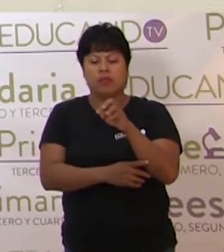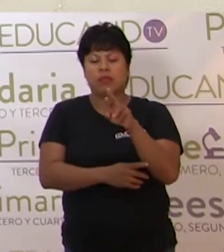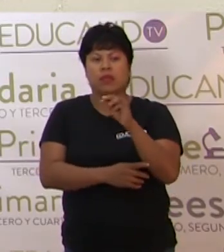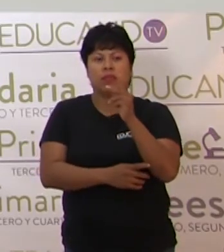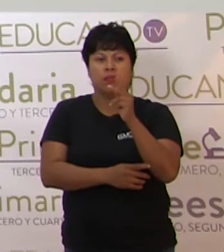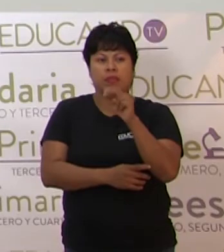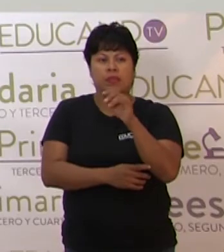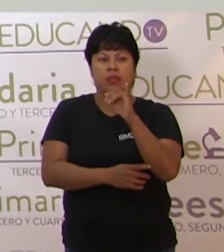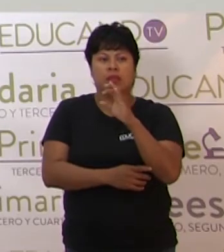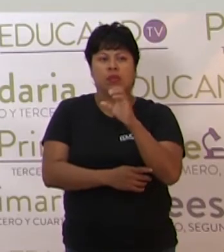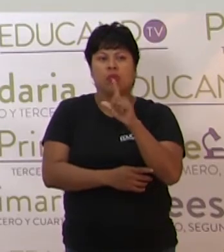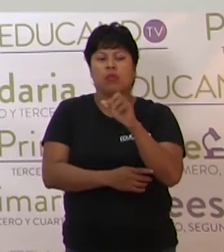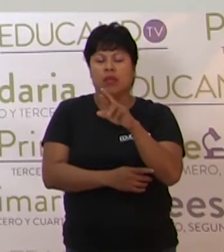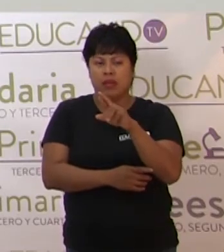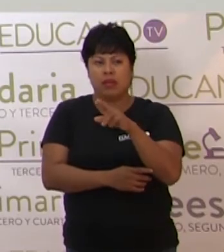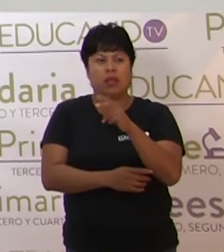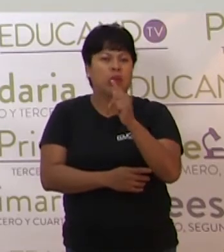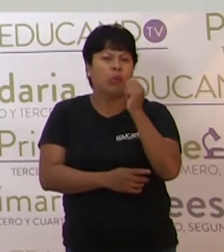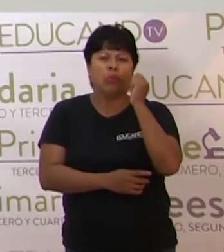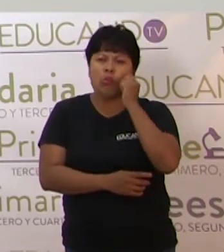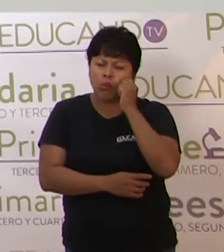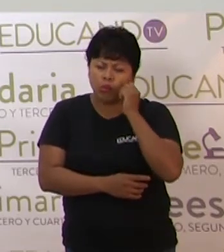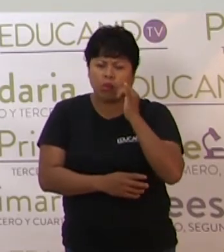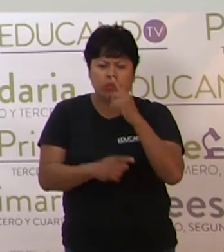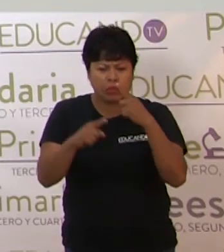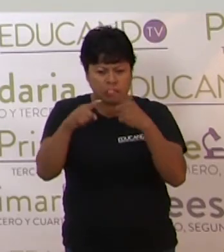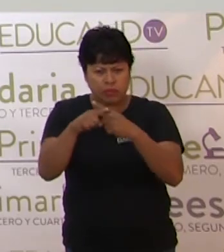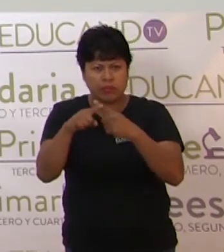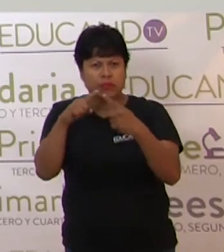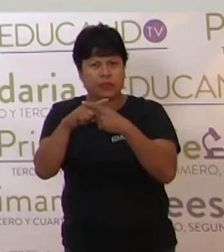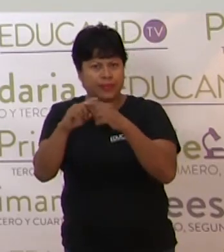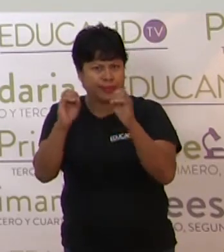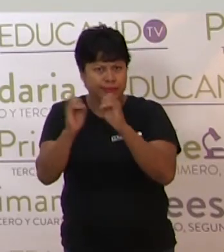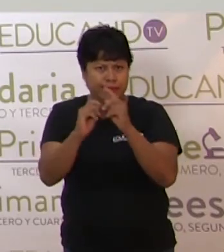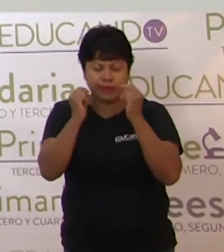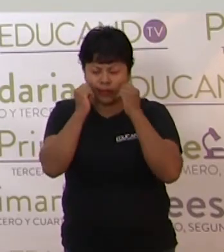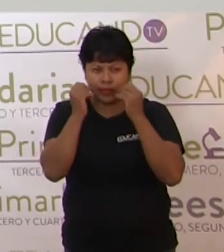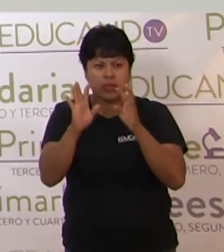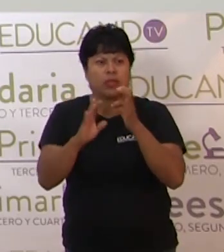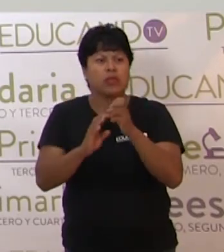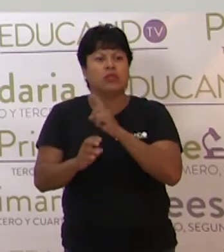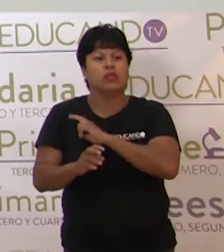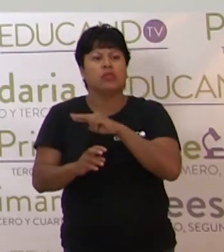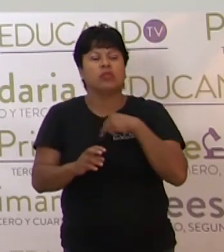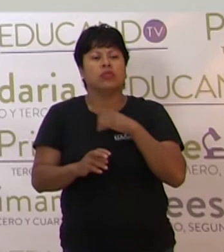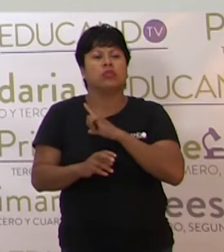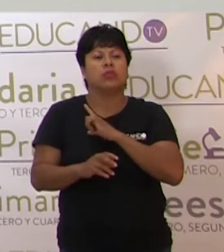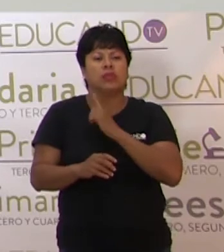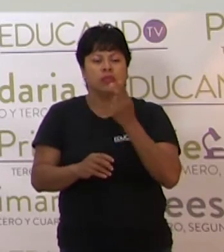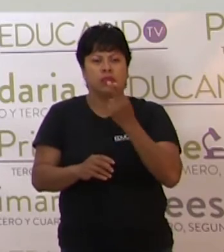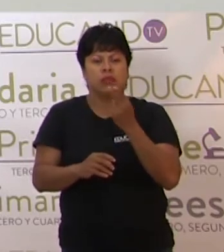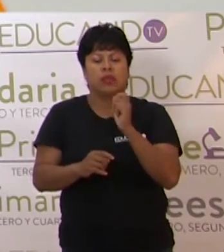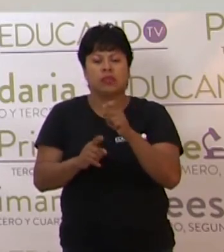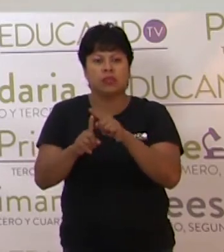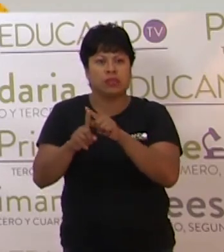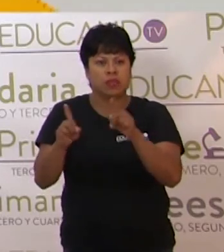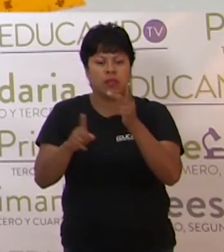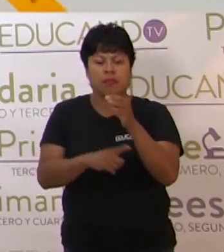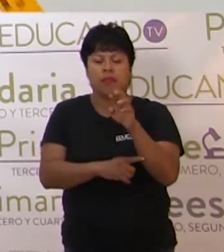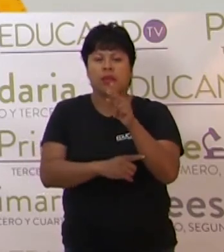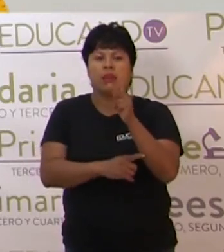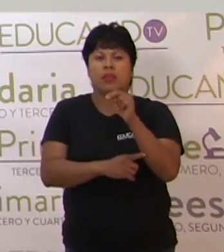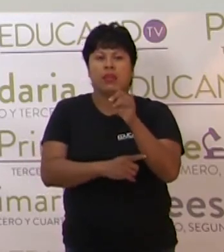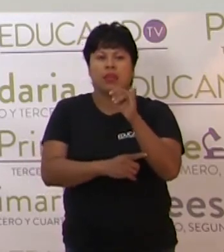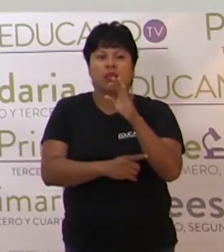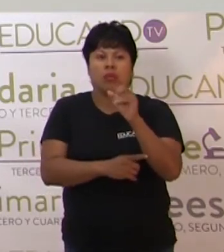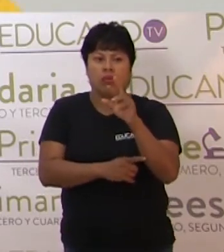bien no importa si toca o no toca el vértice si aquí lo único que necesitamos saber es que es una línea perpendicular nos